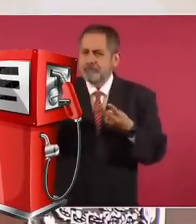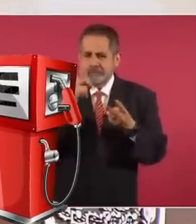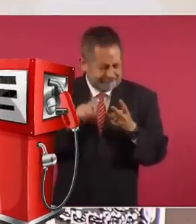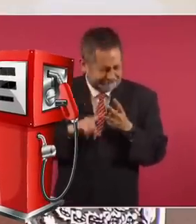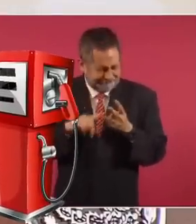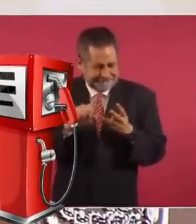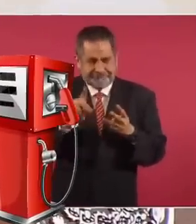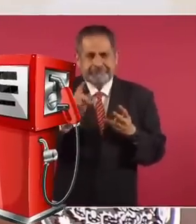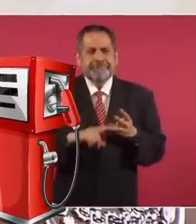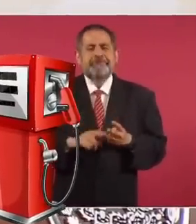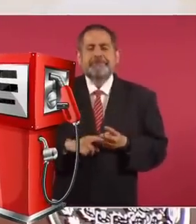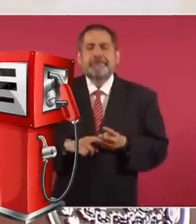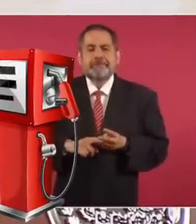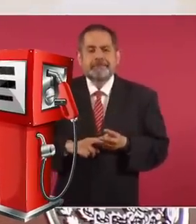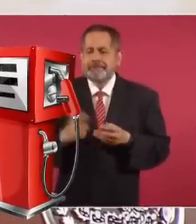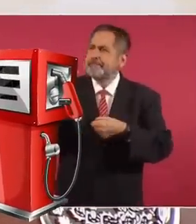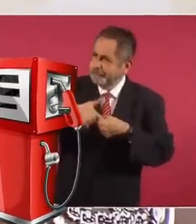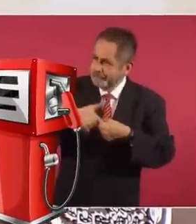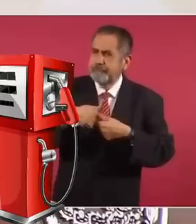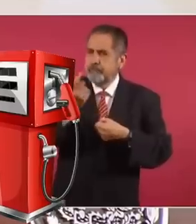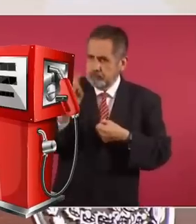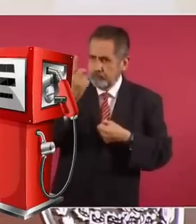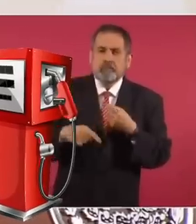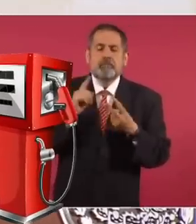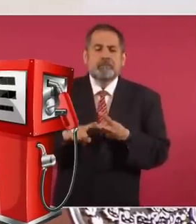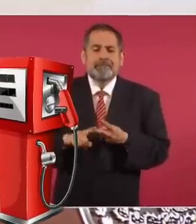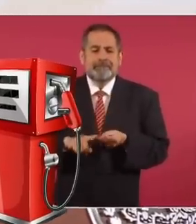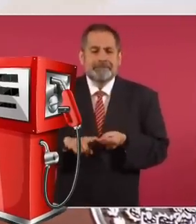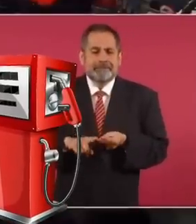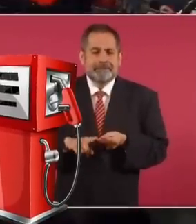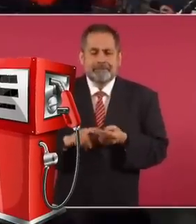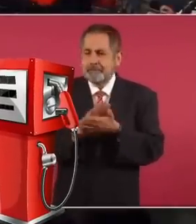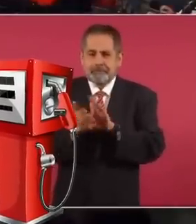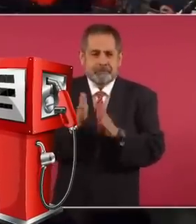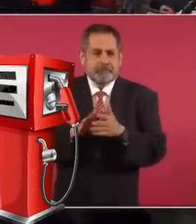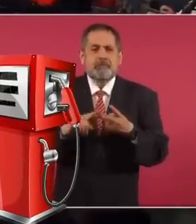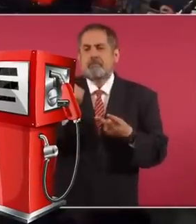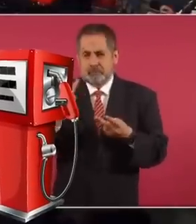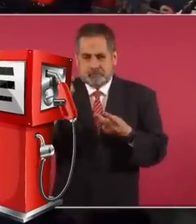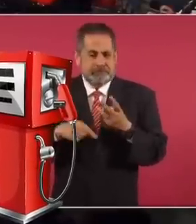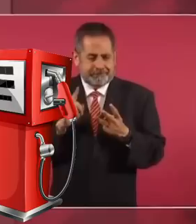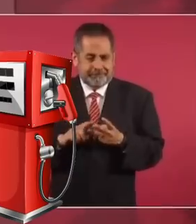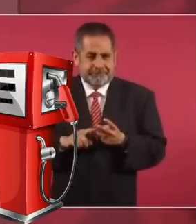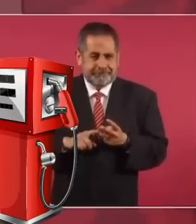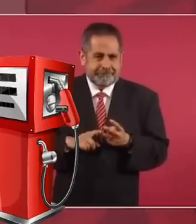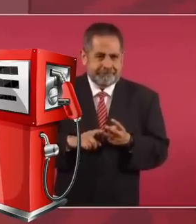no no, es gasolina este tortilla